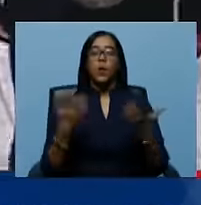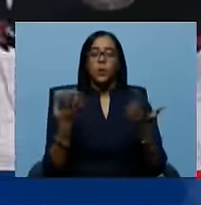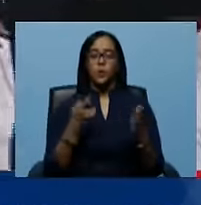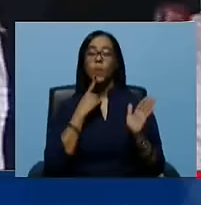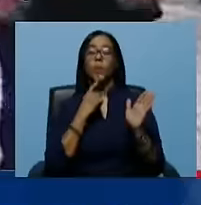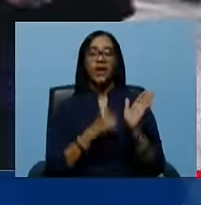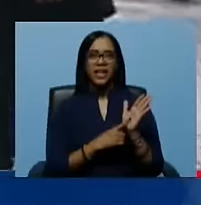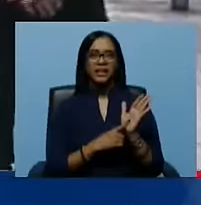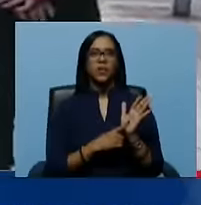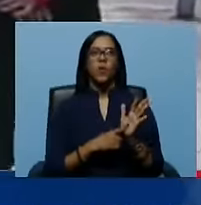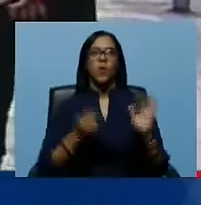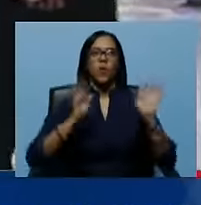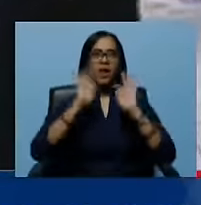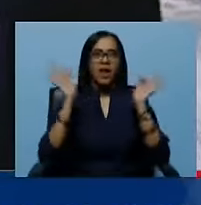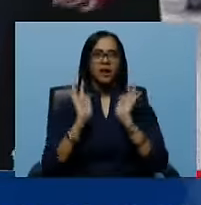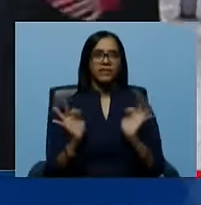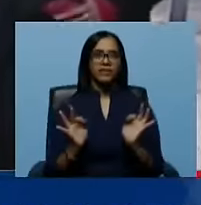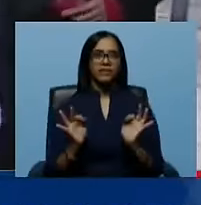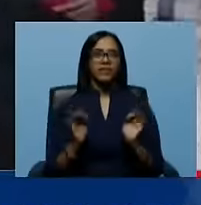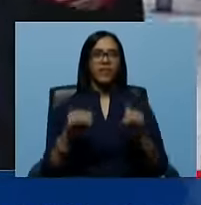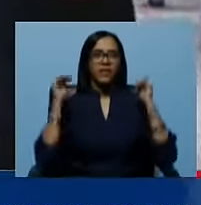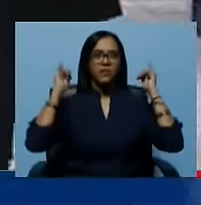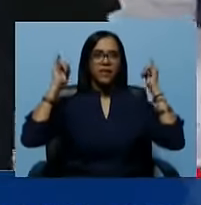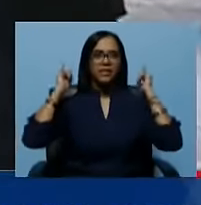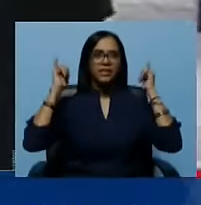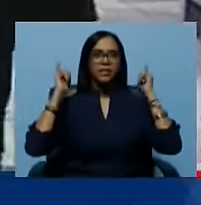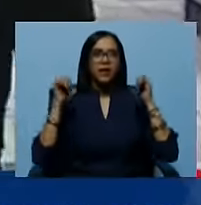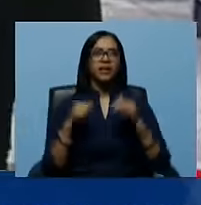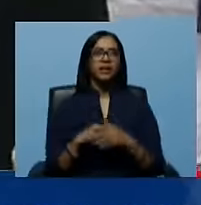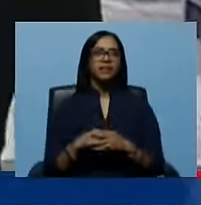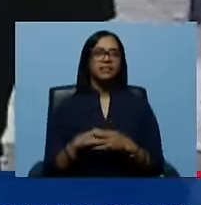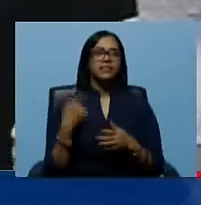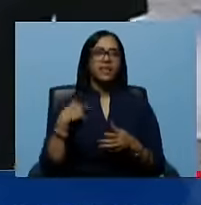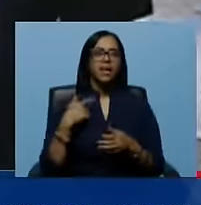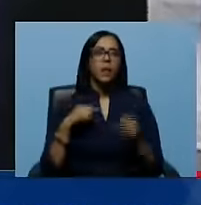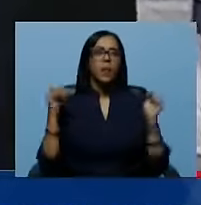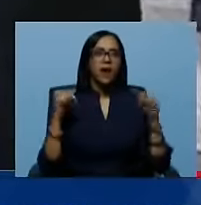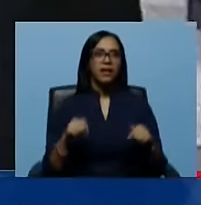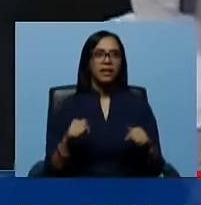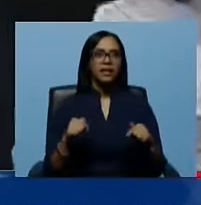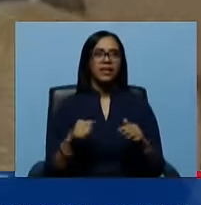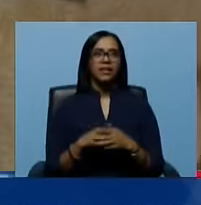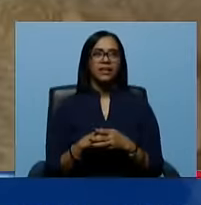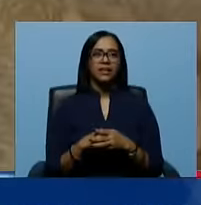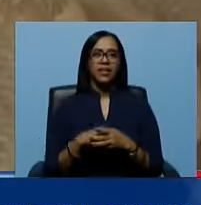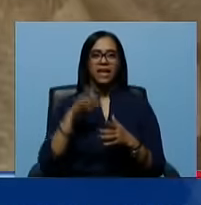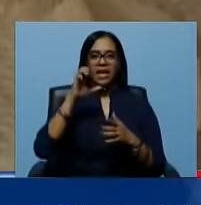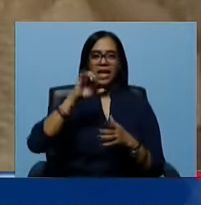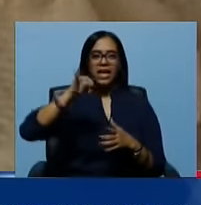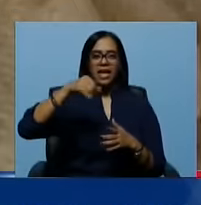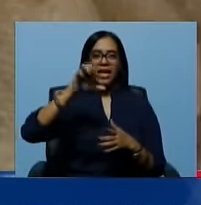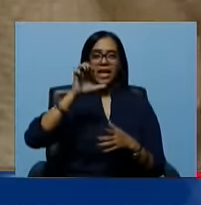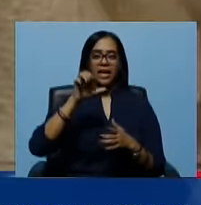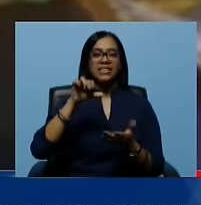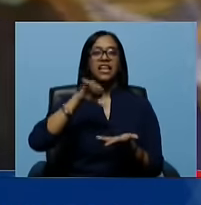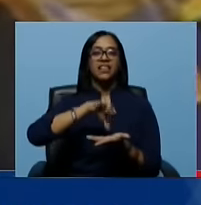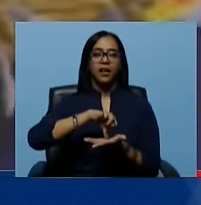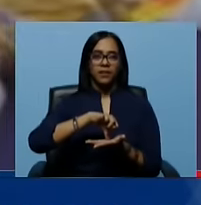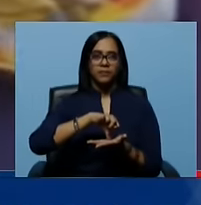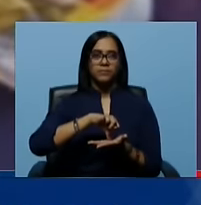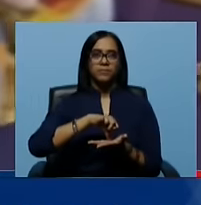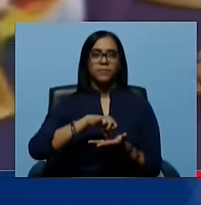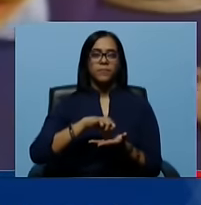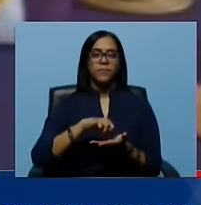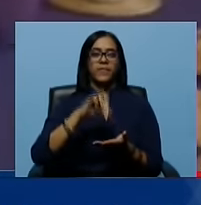cumpliendo con la metodología del festival. Tenemos aquí el eje central,